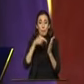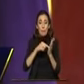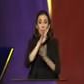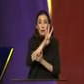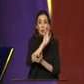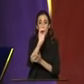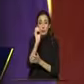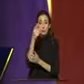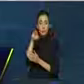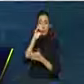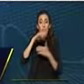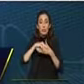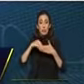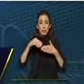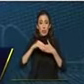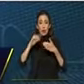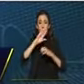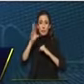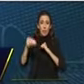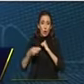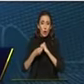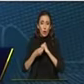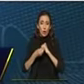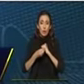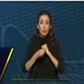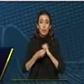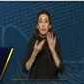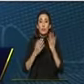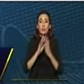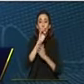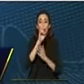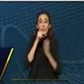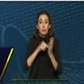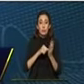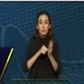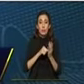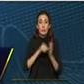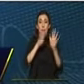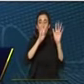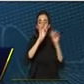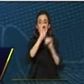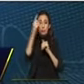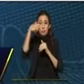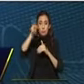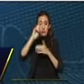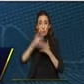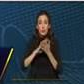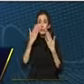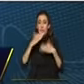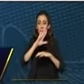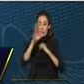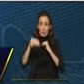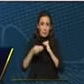1.400 millones de dólares, que se añaden a los 1.900 millones ya comprometidos por la firma de contratos